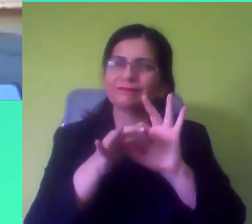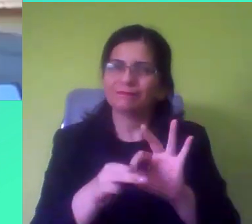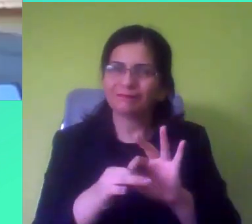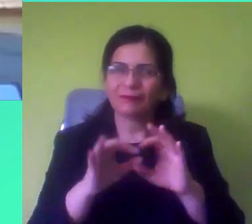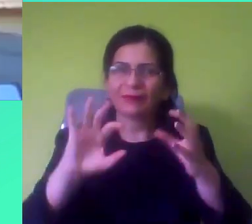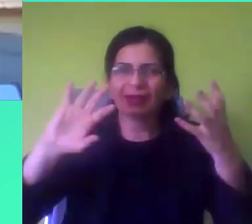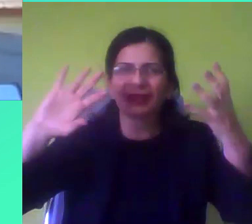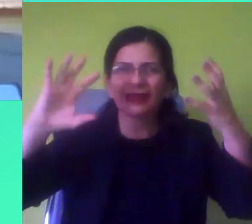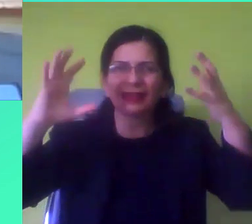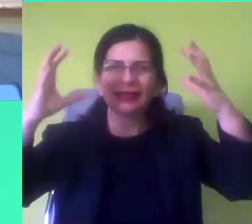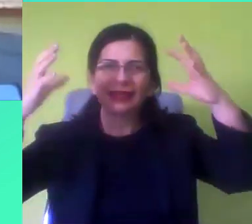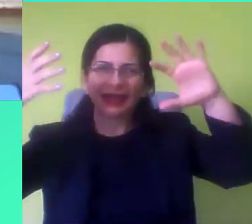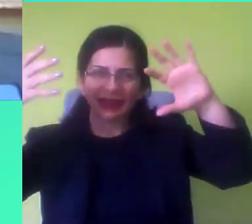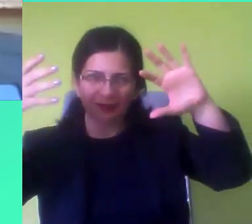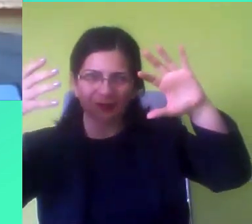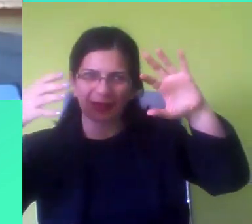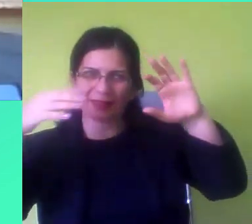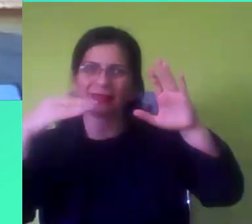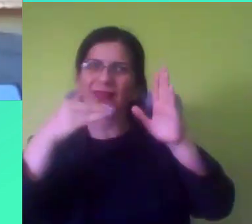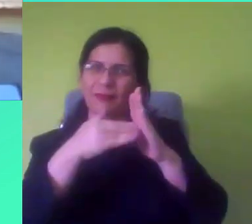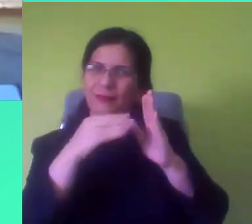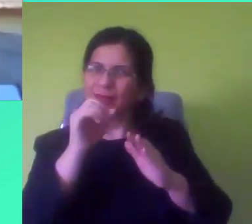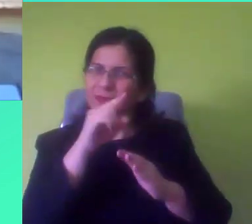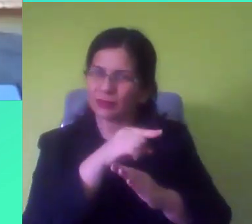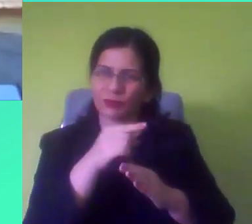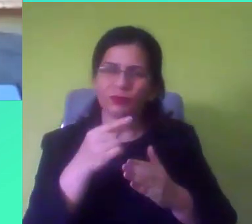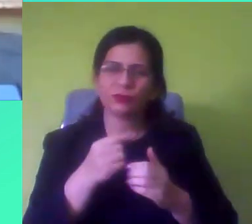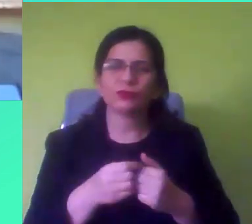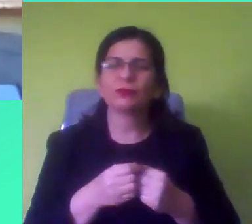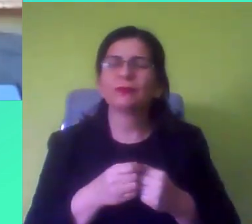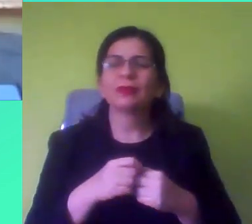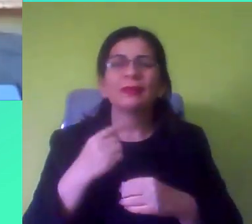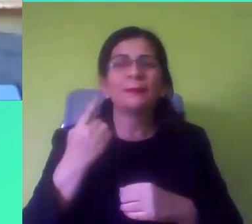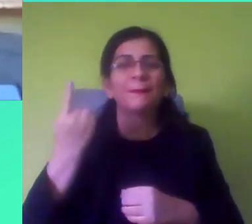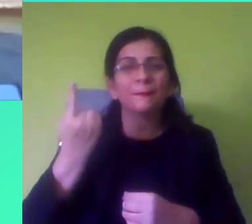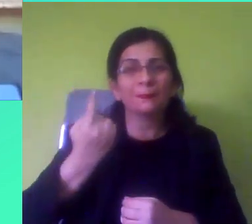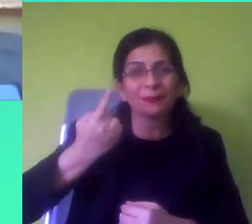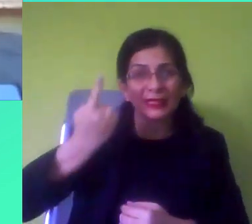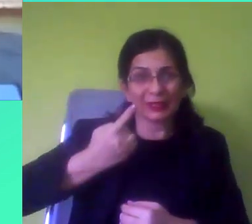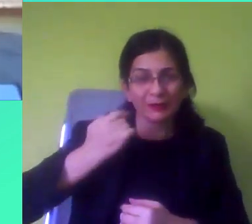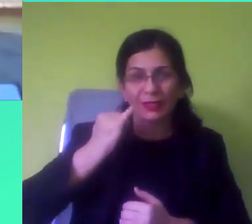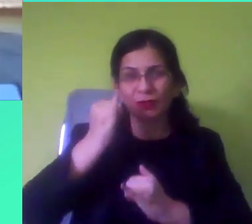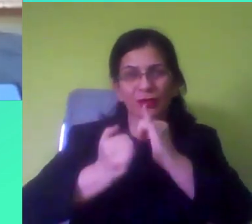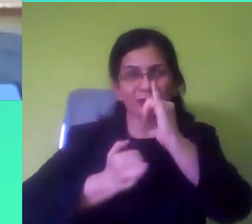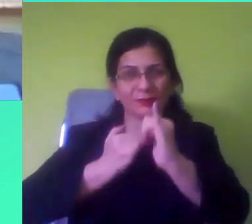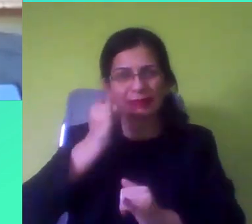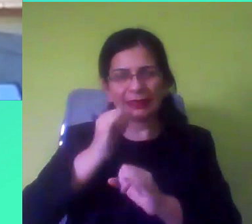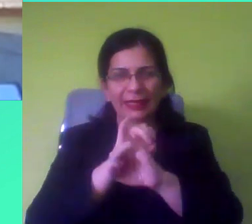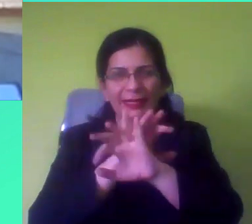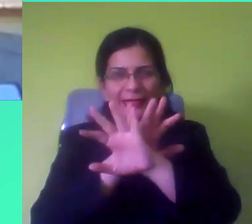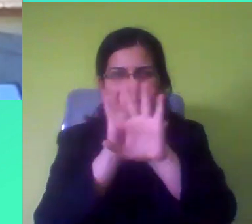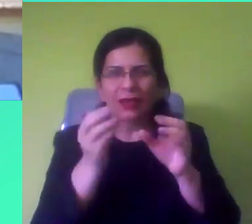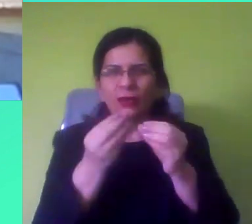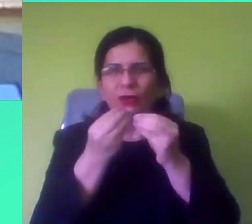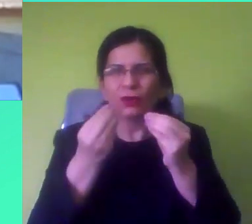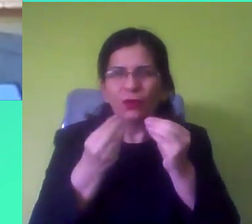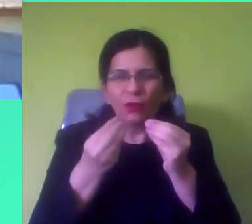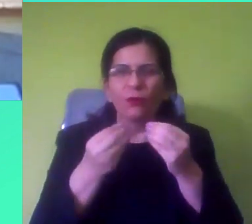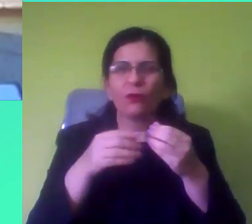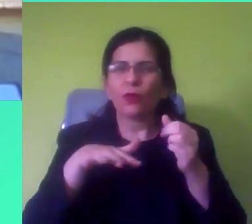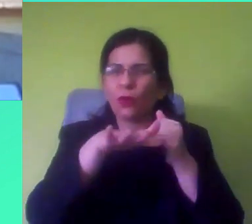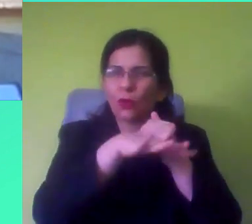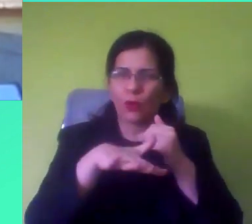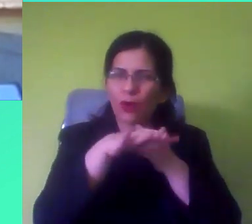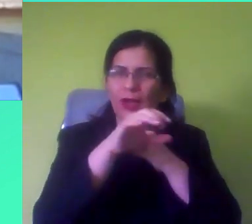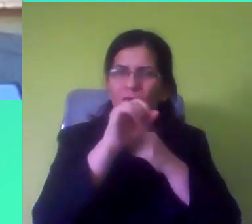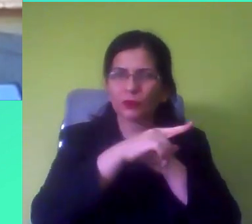el clima y la topografía. Primero, hay que entender que esta línea de equilibrio de los glaciares, que hablábamos que es la